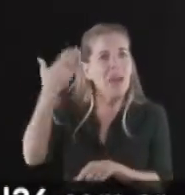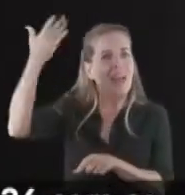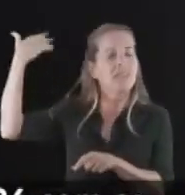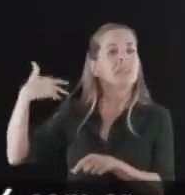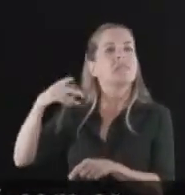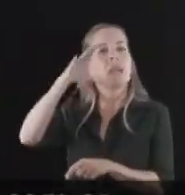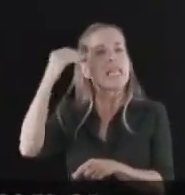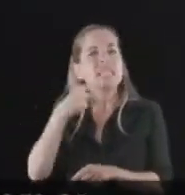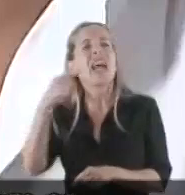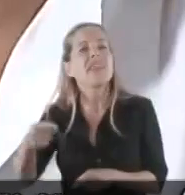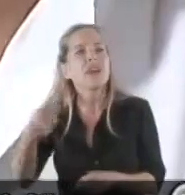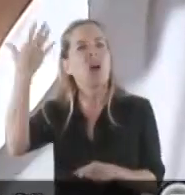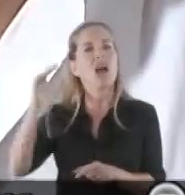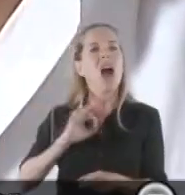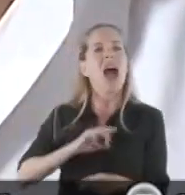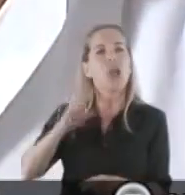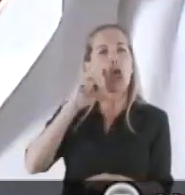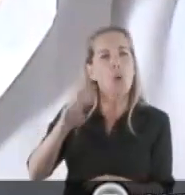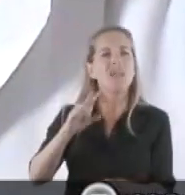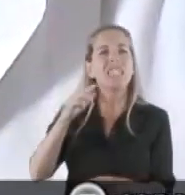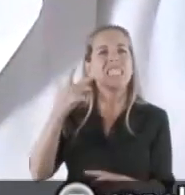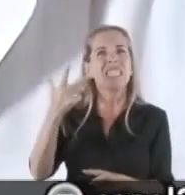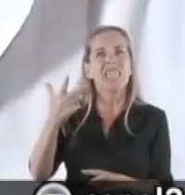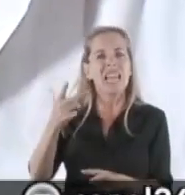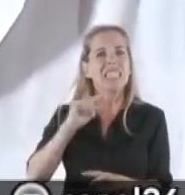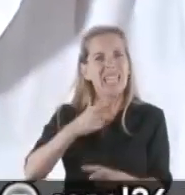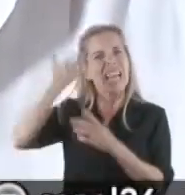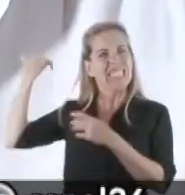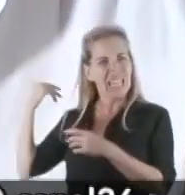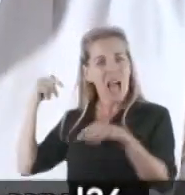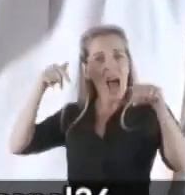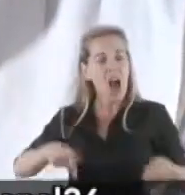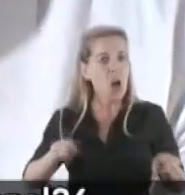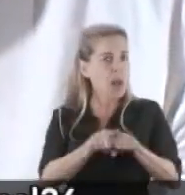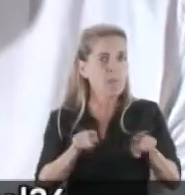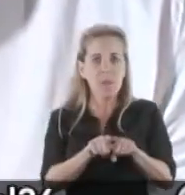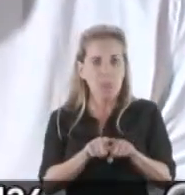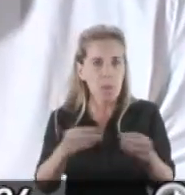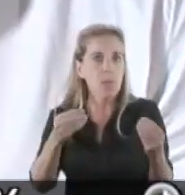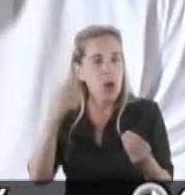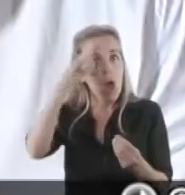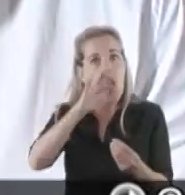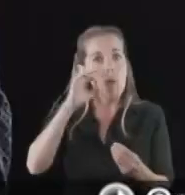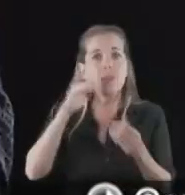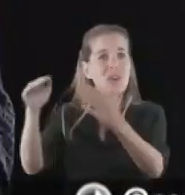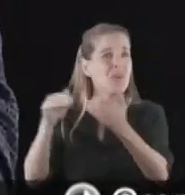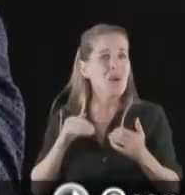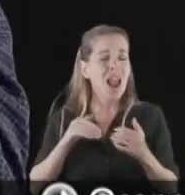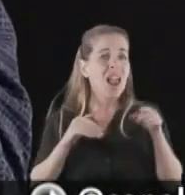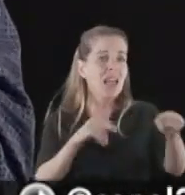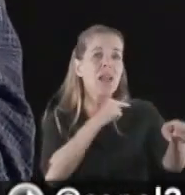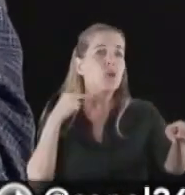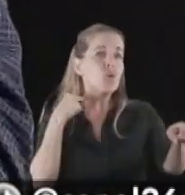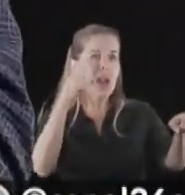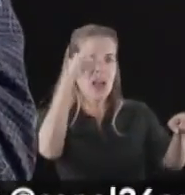2013, creo que comentó, lo estamos haciendo ahora. Porque pensamos lo mismo, porque creemos lo mismo que vos, Pepe.